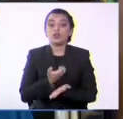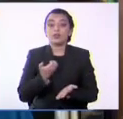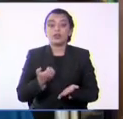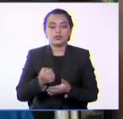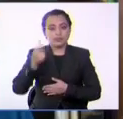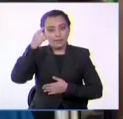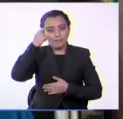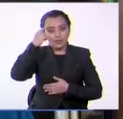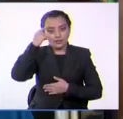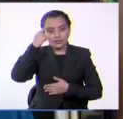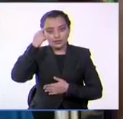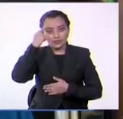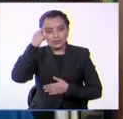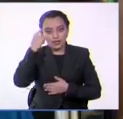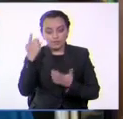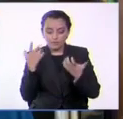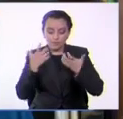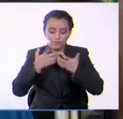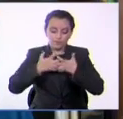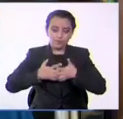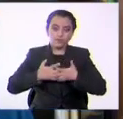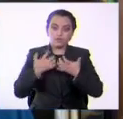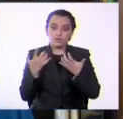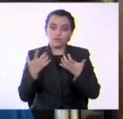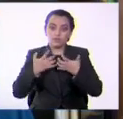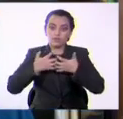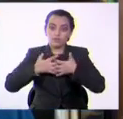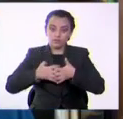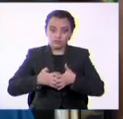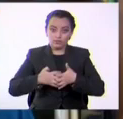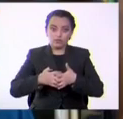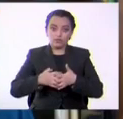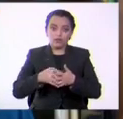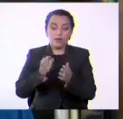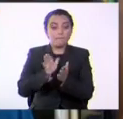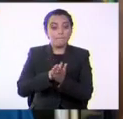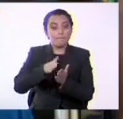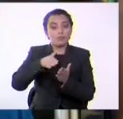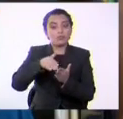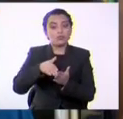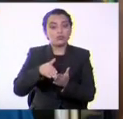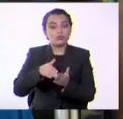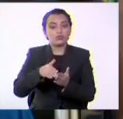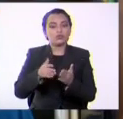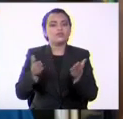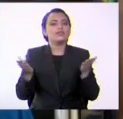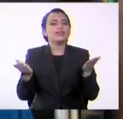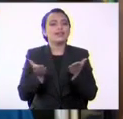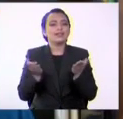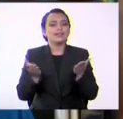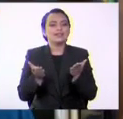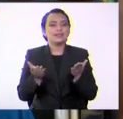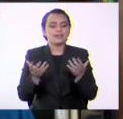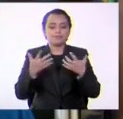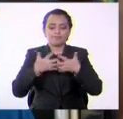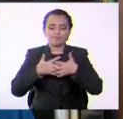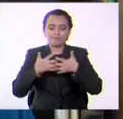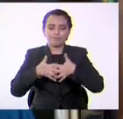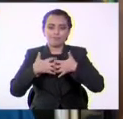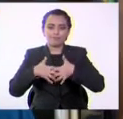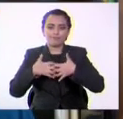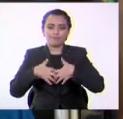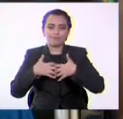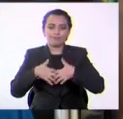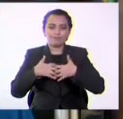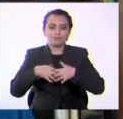engranajes que generan riqueza de ingresos. Los megaproyectos se convierten en un engranaje que conecta los ámbitos de la globalización con el